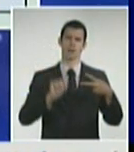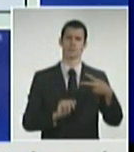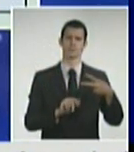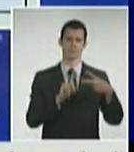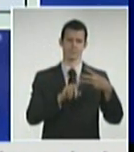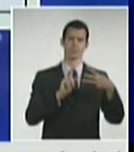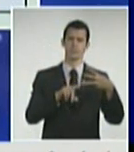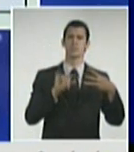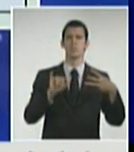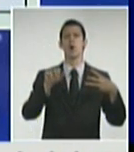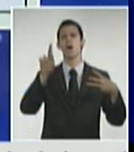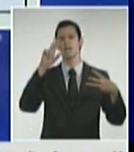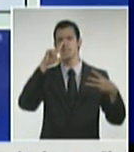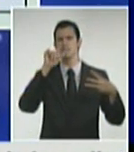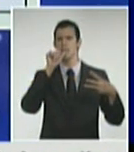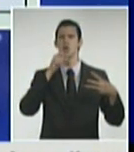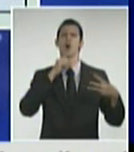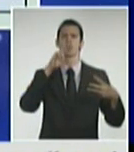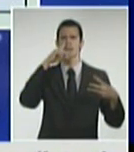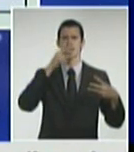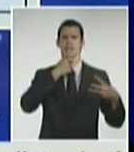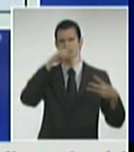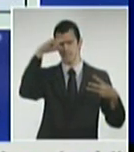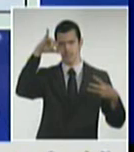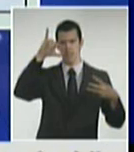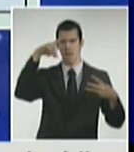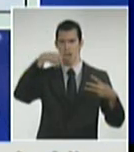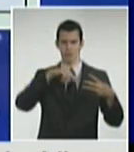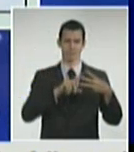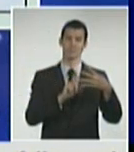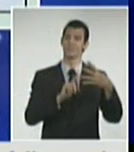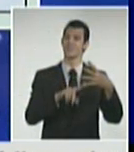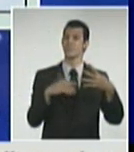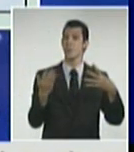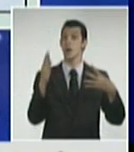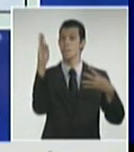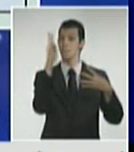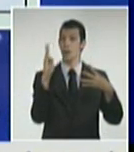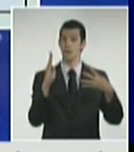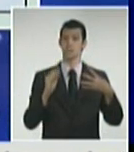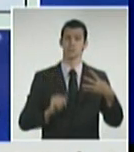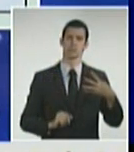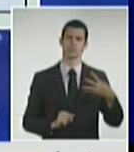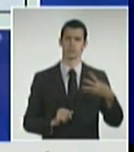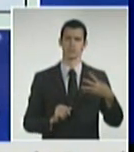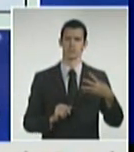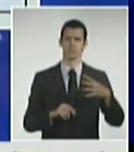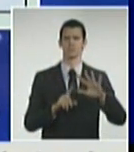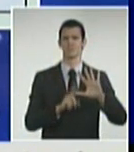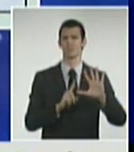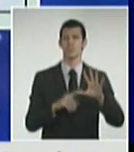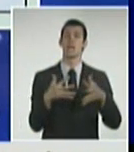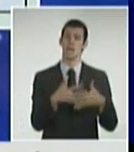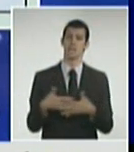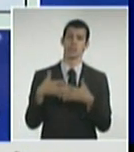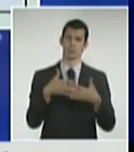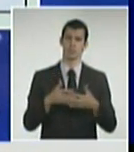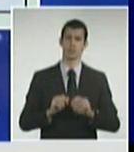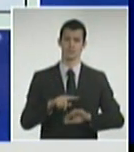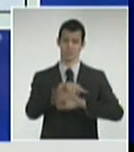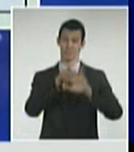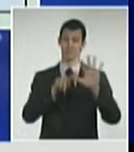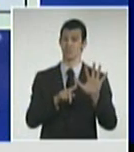elevadas, más de 45.000 pacientes en un solo día, y Estados Unidos de Norteamérica con más